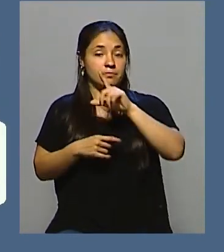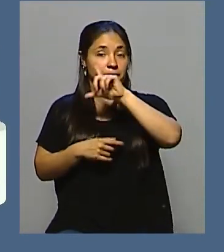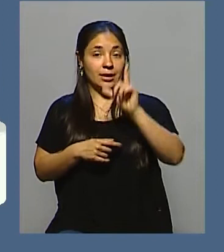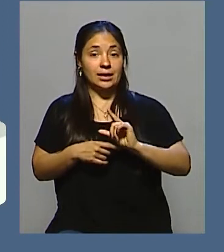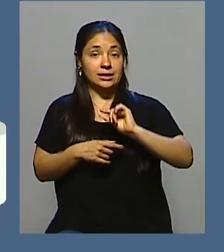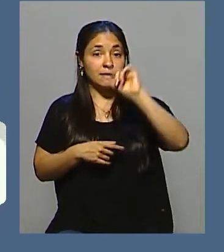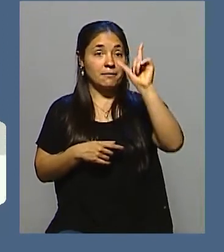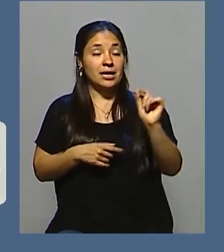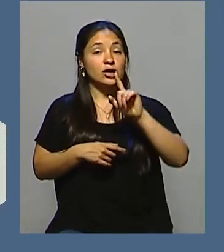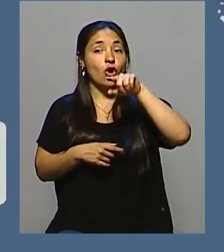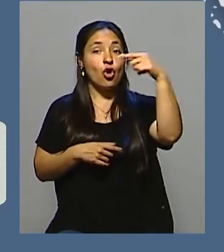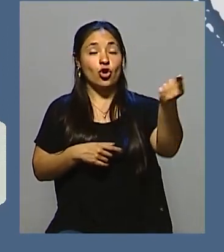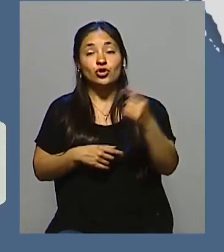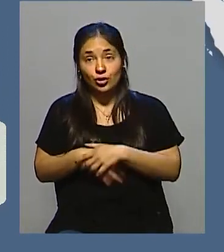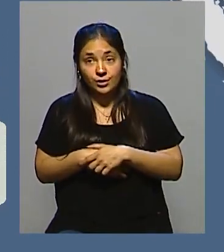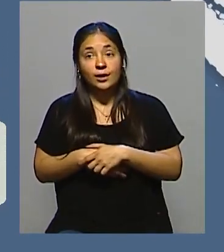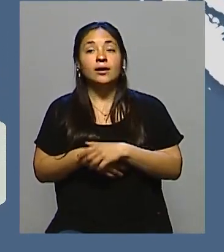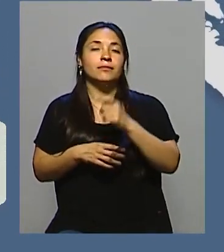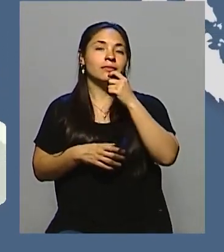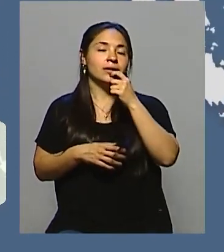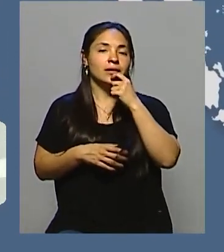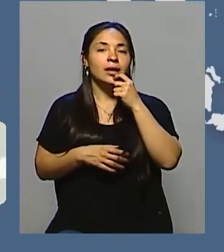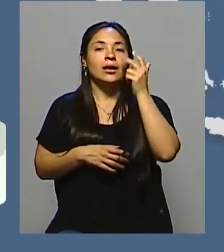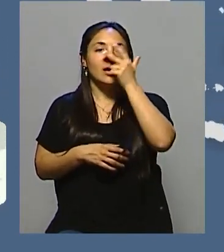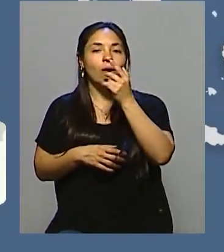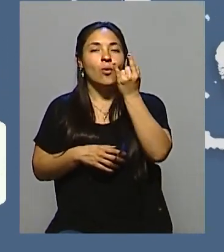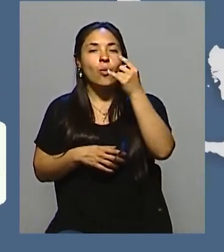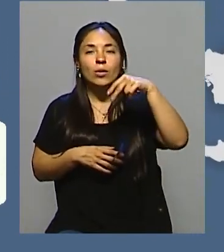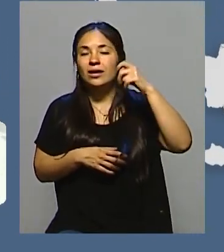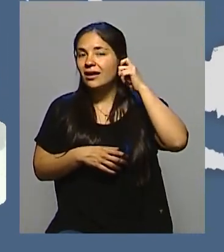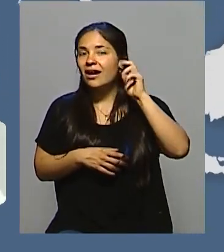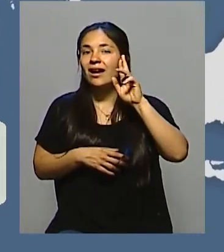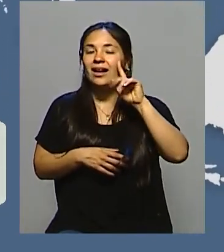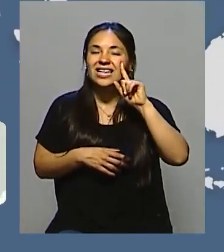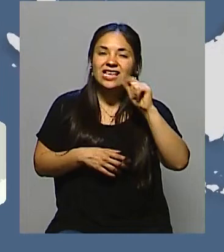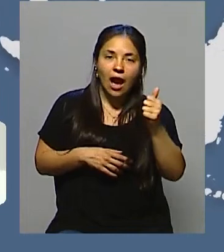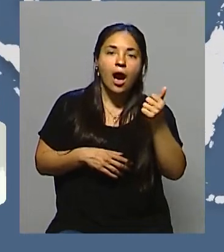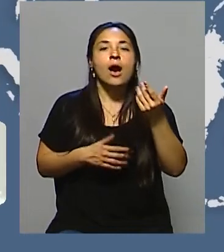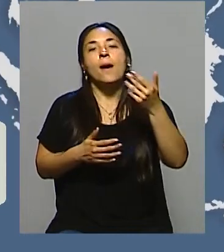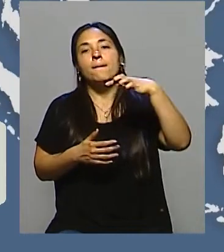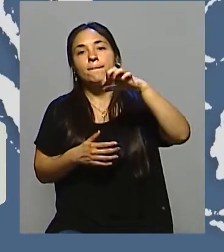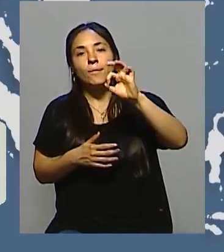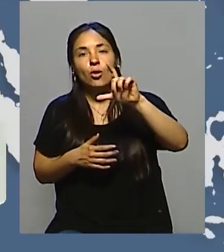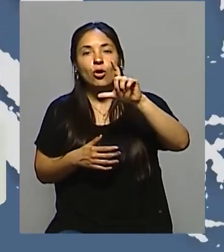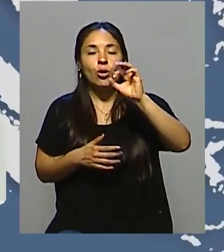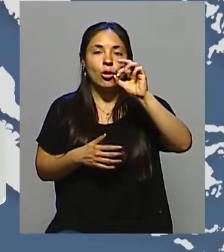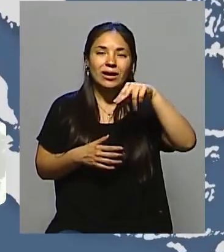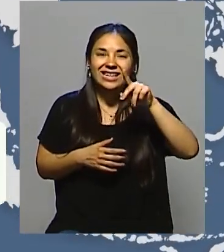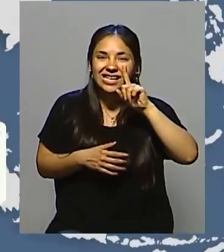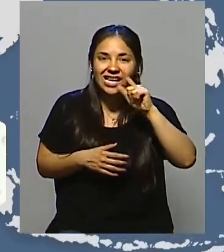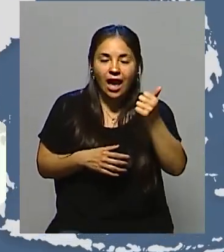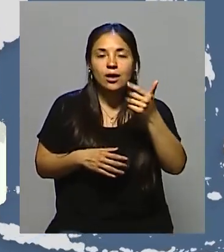países, como todos saben, Hungría, Polonia, Suecia, la misma Suecia, el país ultrademocrático por